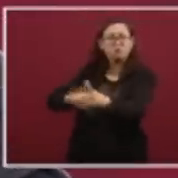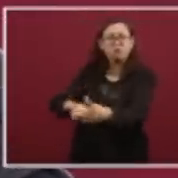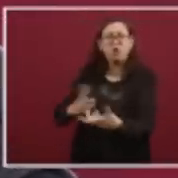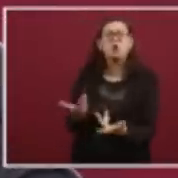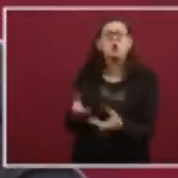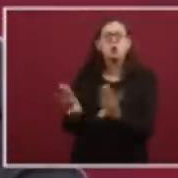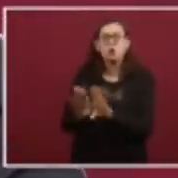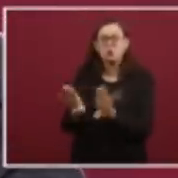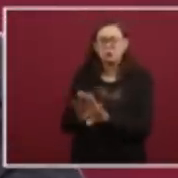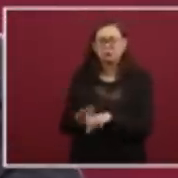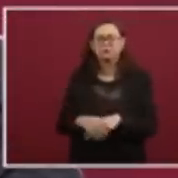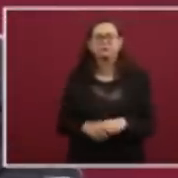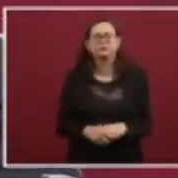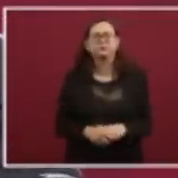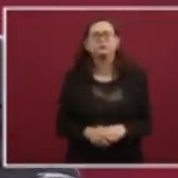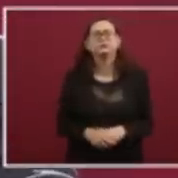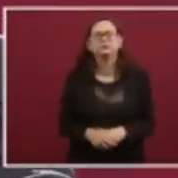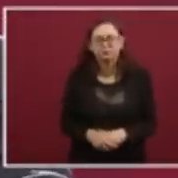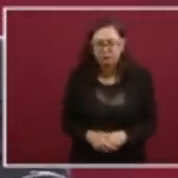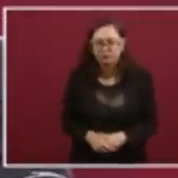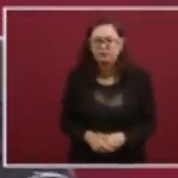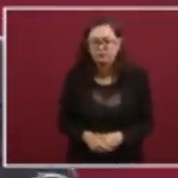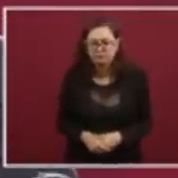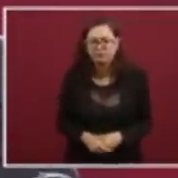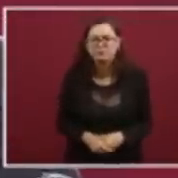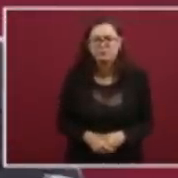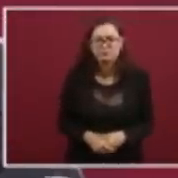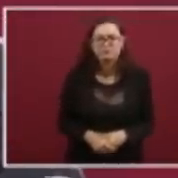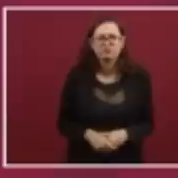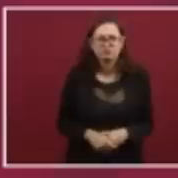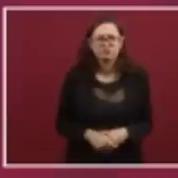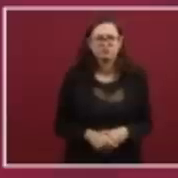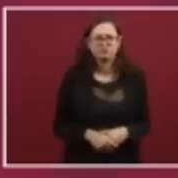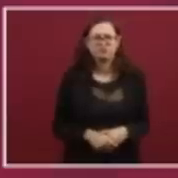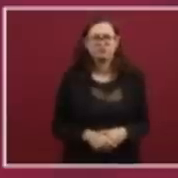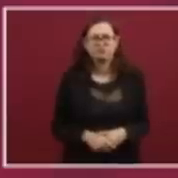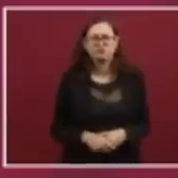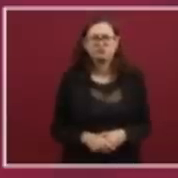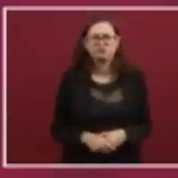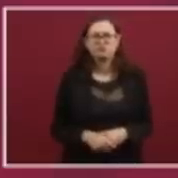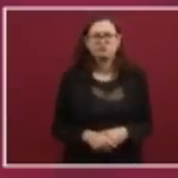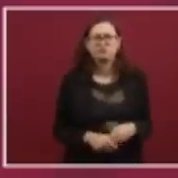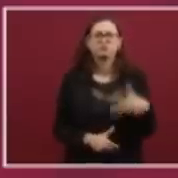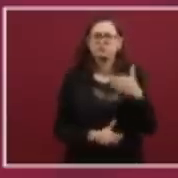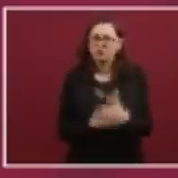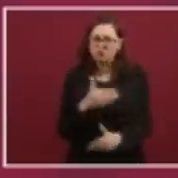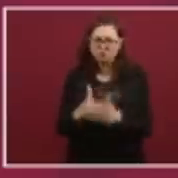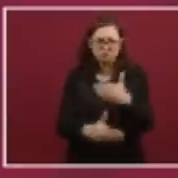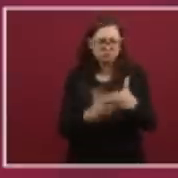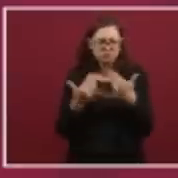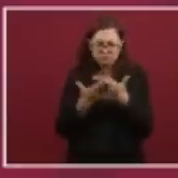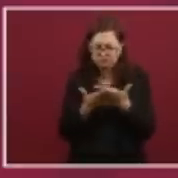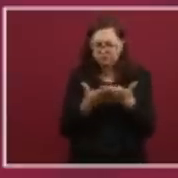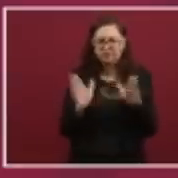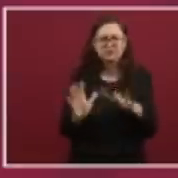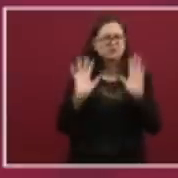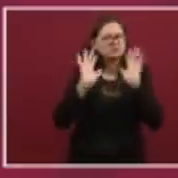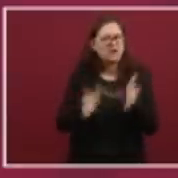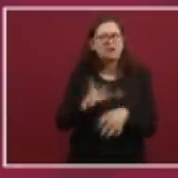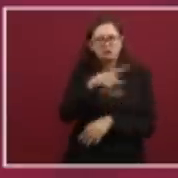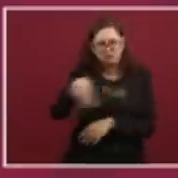abiertos. Ya hemos quedado de que no vamos a consentir ningún acto de